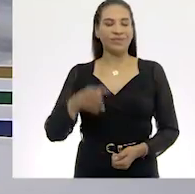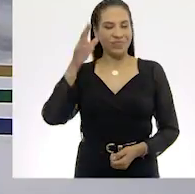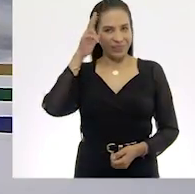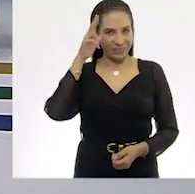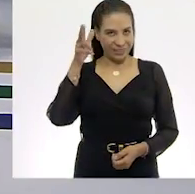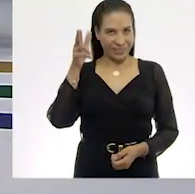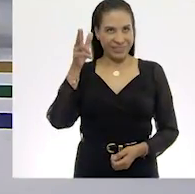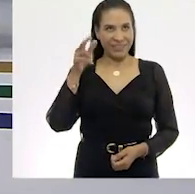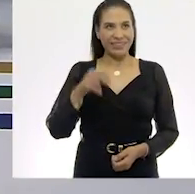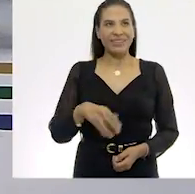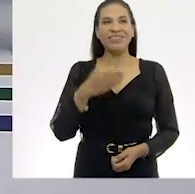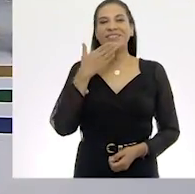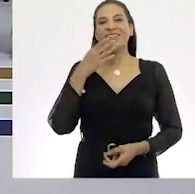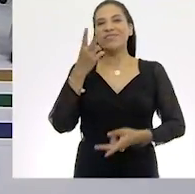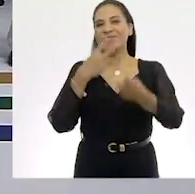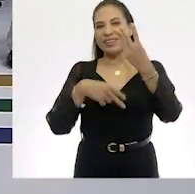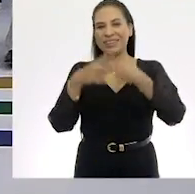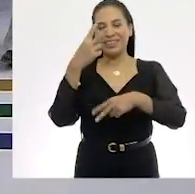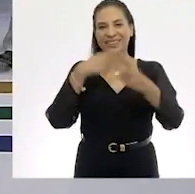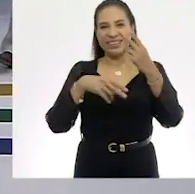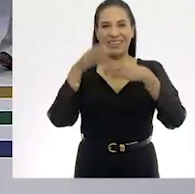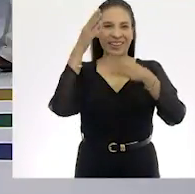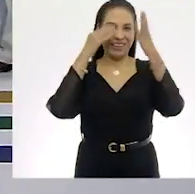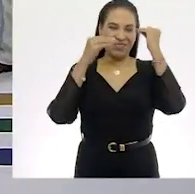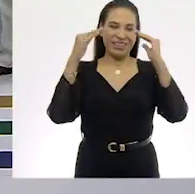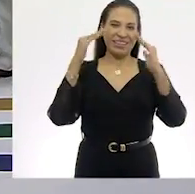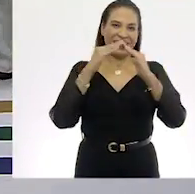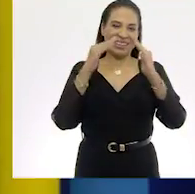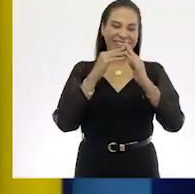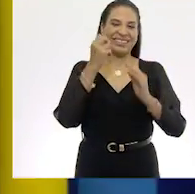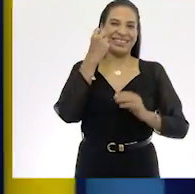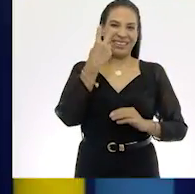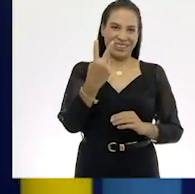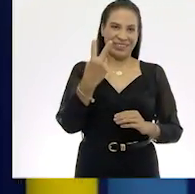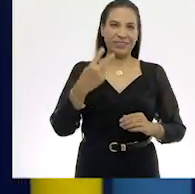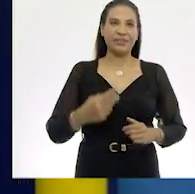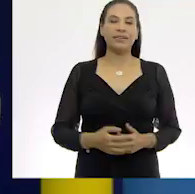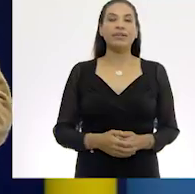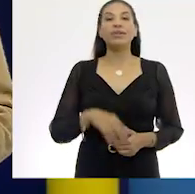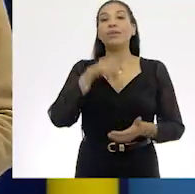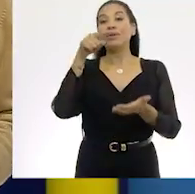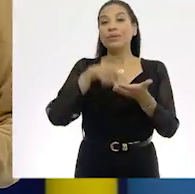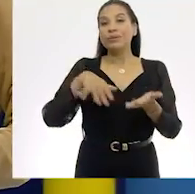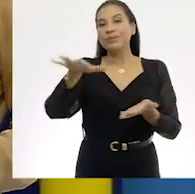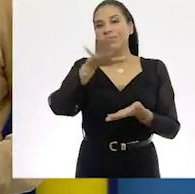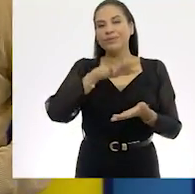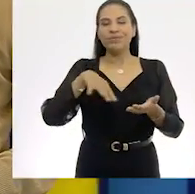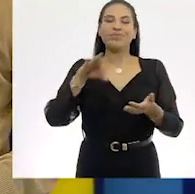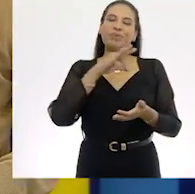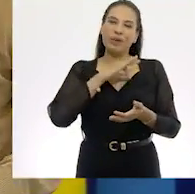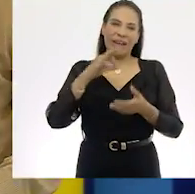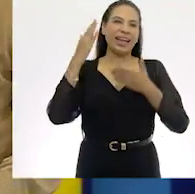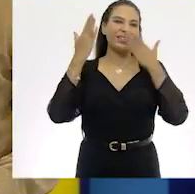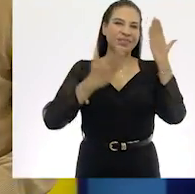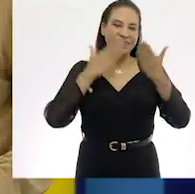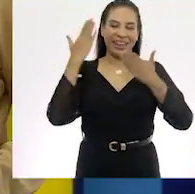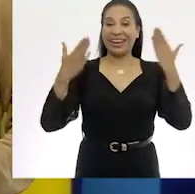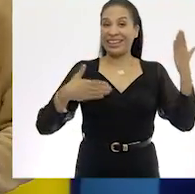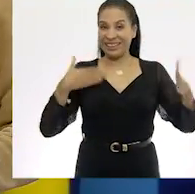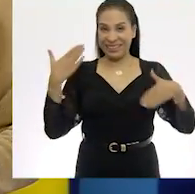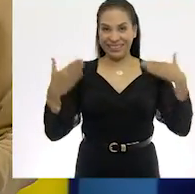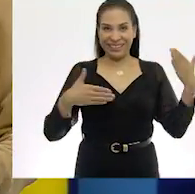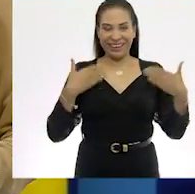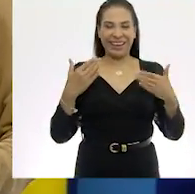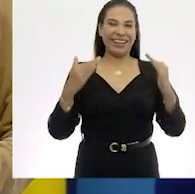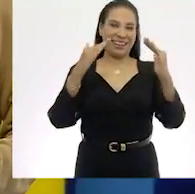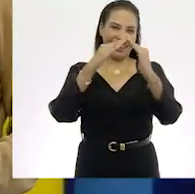Hola, les damos la bienvenida a Aprende en Casa 2, un espacio en el que vamos a poder estudiar y divertirnos